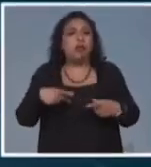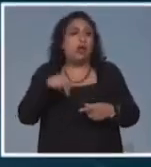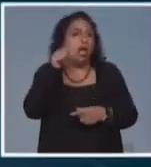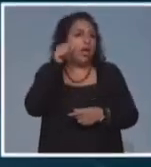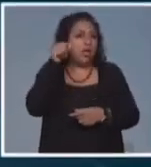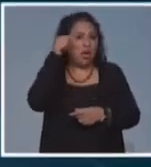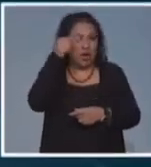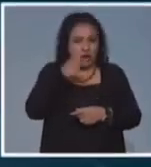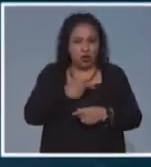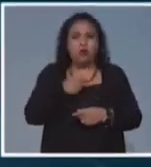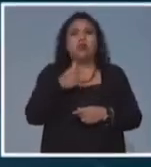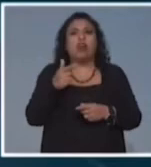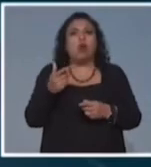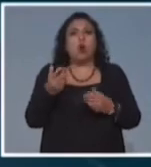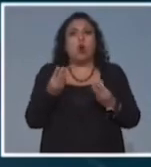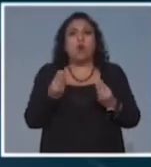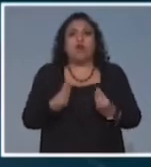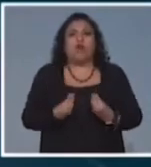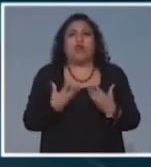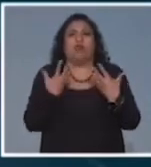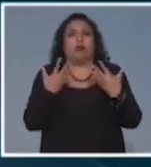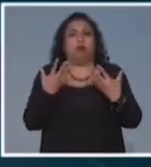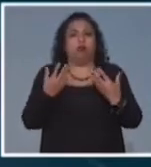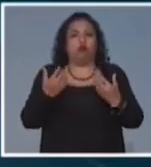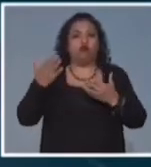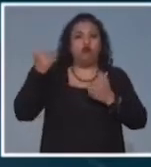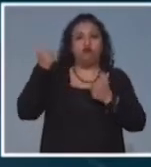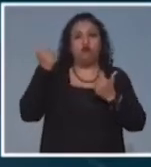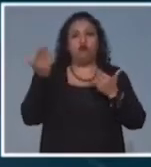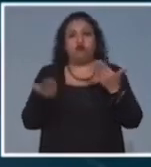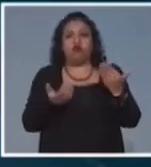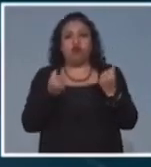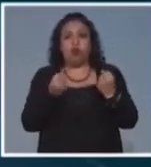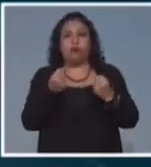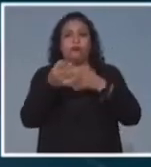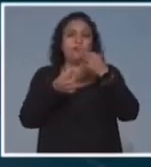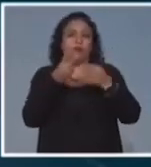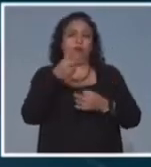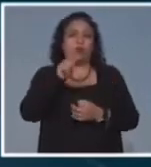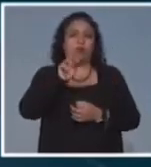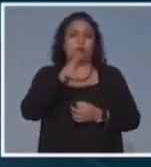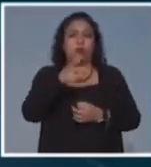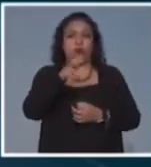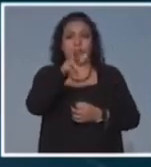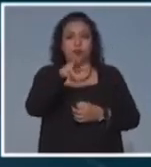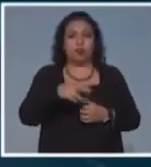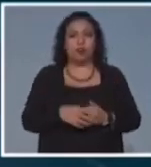con la vitalidad del flamenco. Noticias 22, Víctor Gaspar.